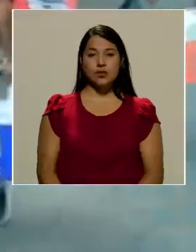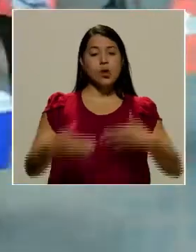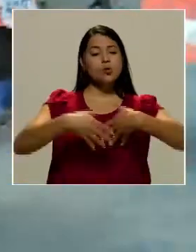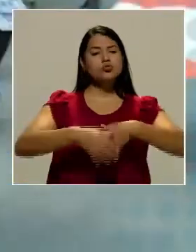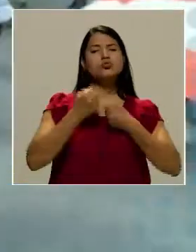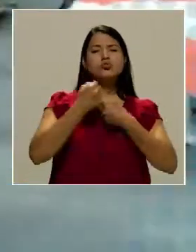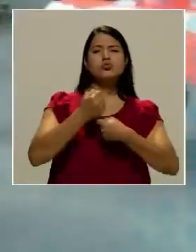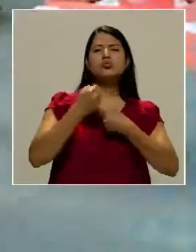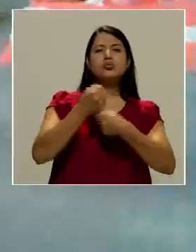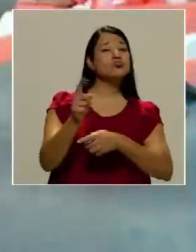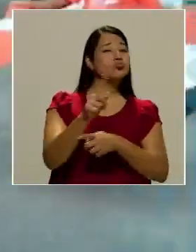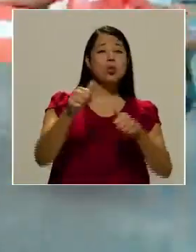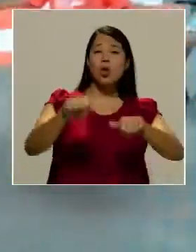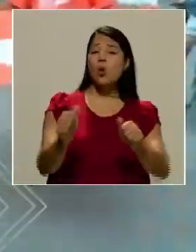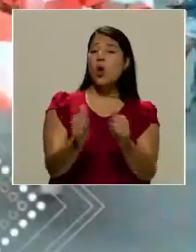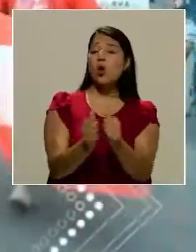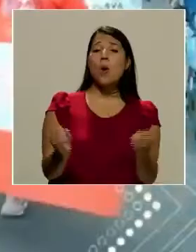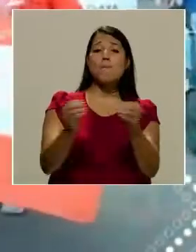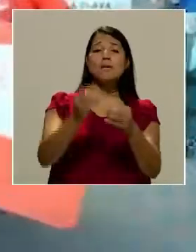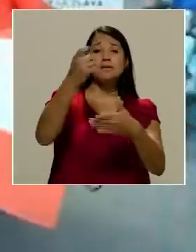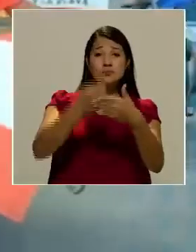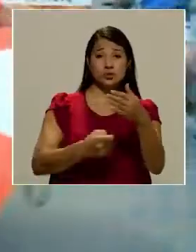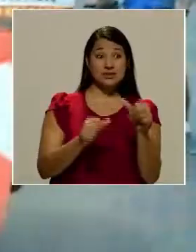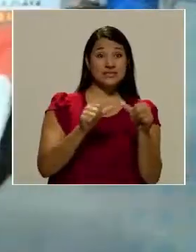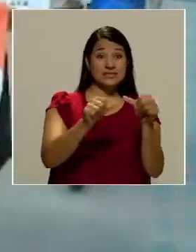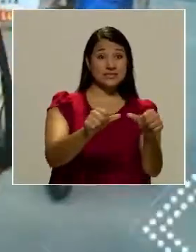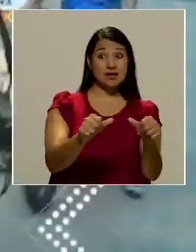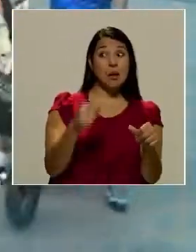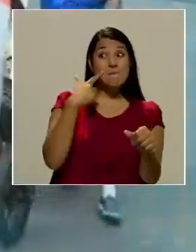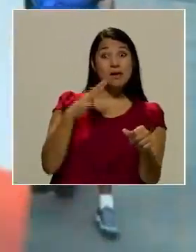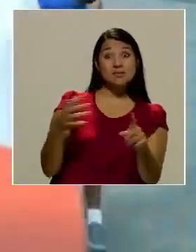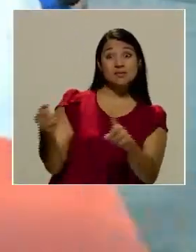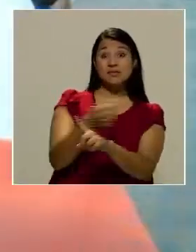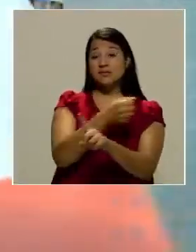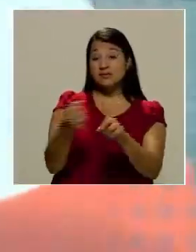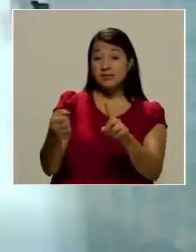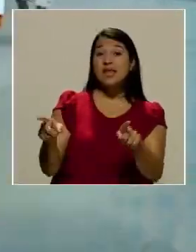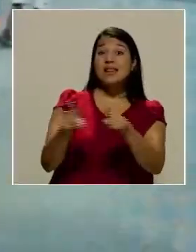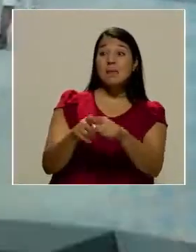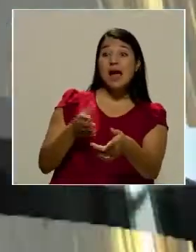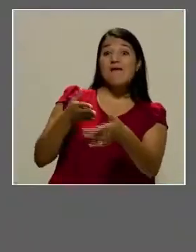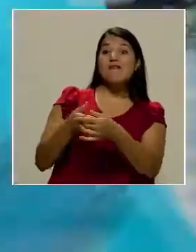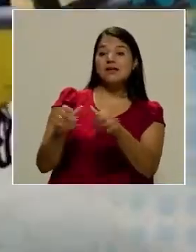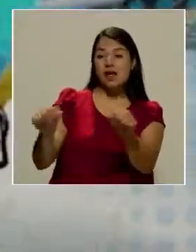Protestas contra más impuestos continúan y se reportan focos de violencia y afectación a los sectores productivos.